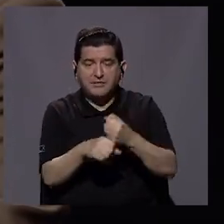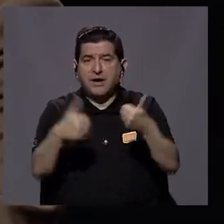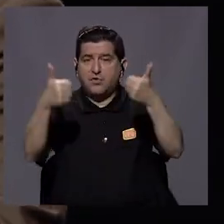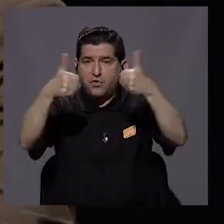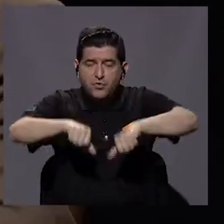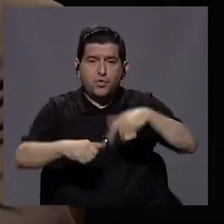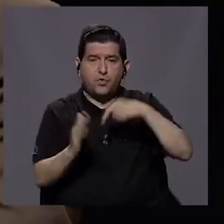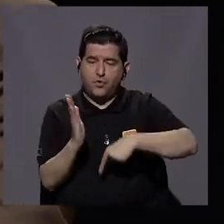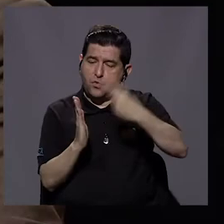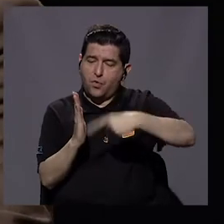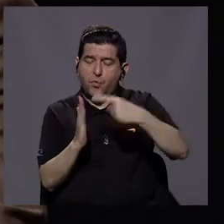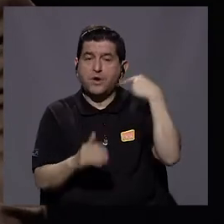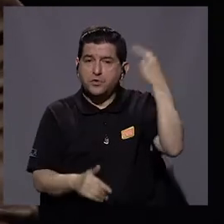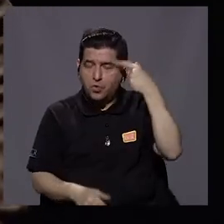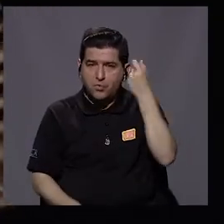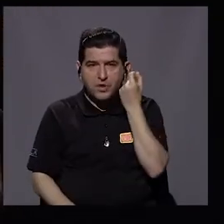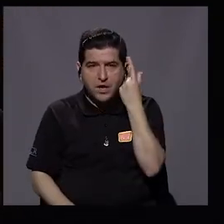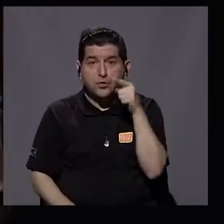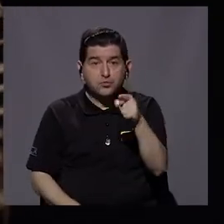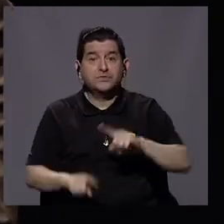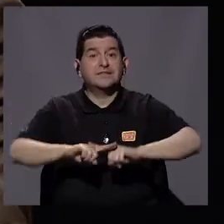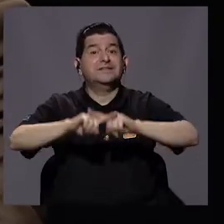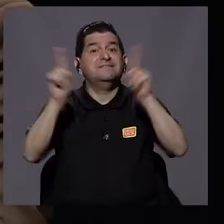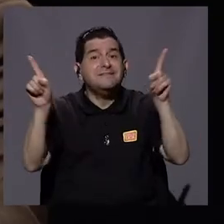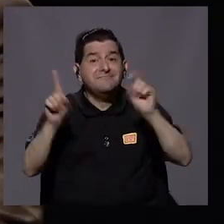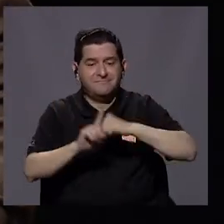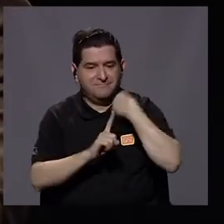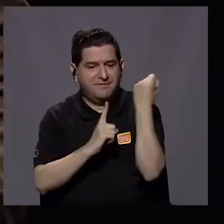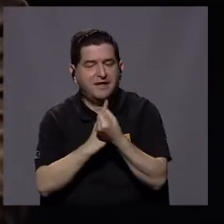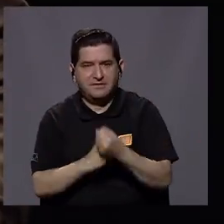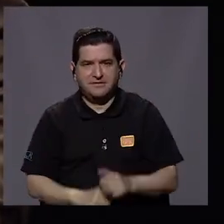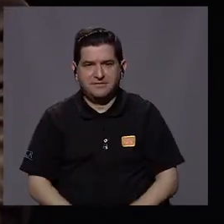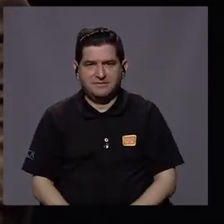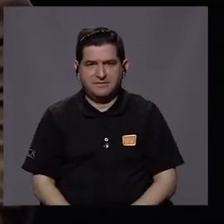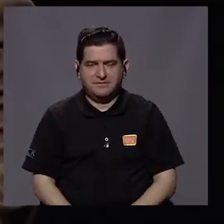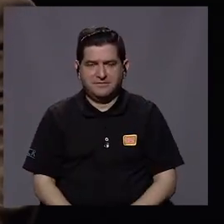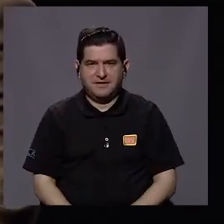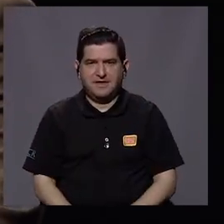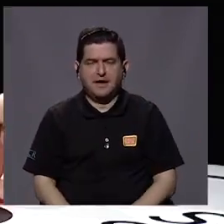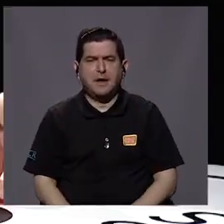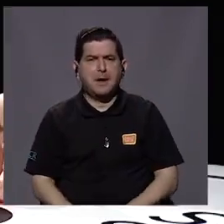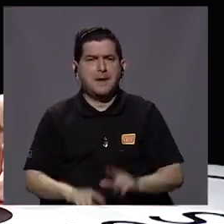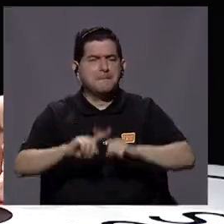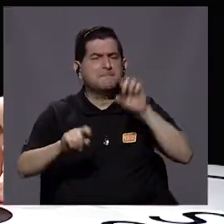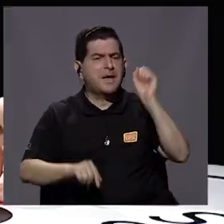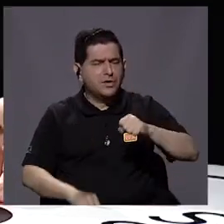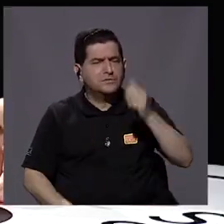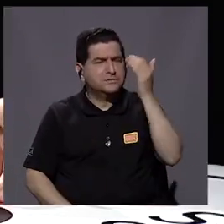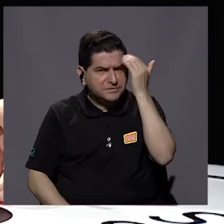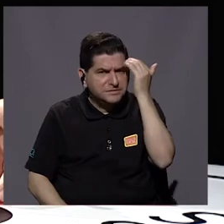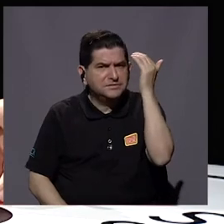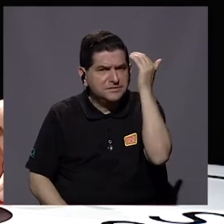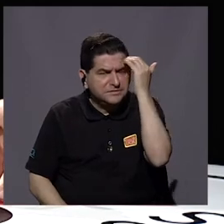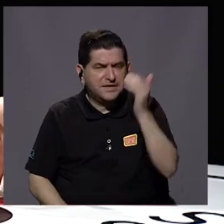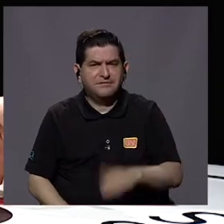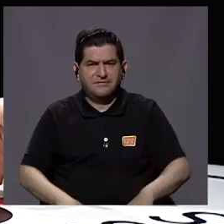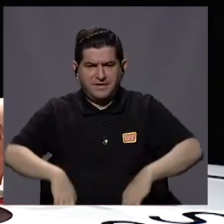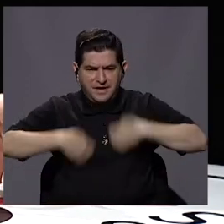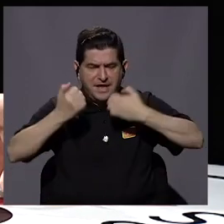que no son acordes a su perfil, porque el gobierno no entiende de que usted tiene otro perfil, de que no hace. Ahora, Ronald, lo que sí hay que reconocer es